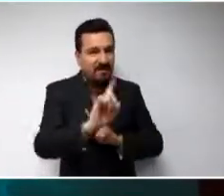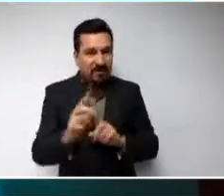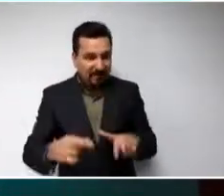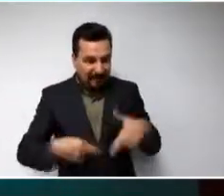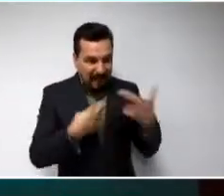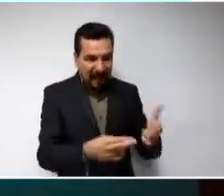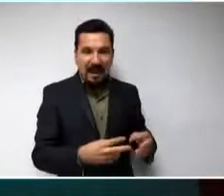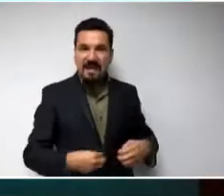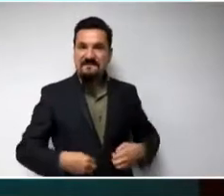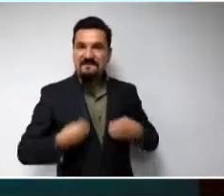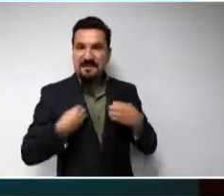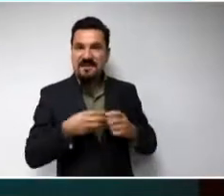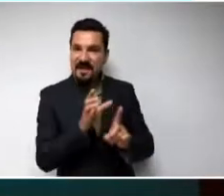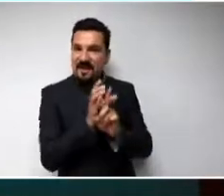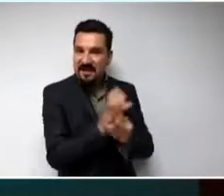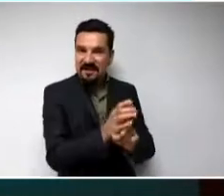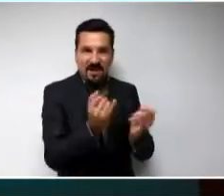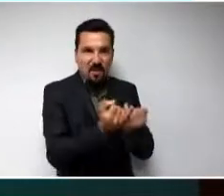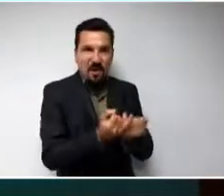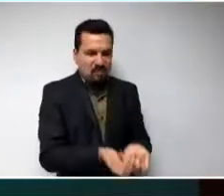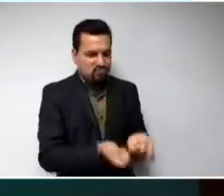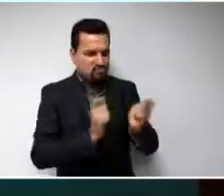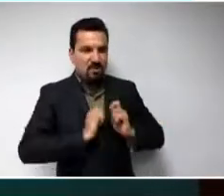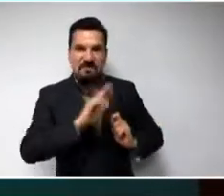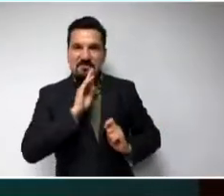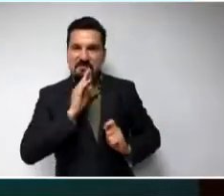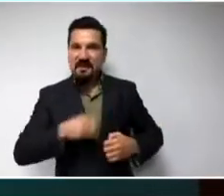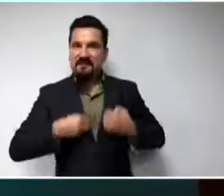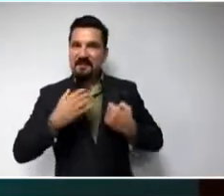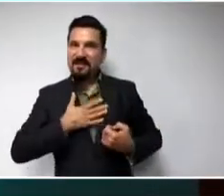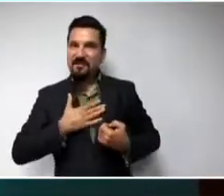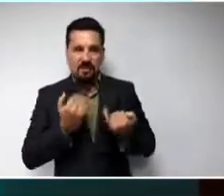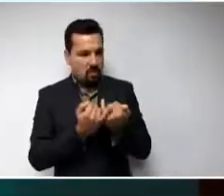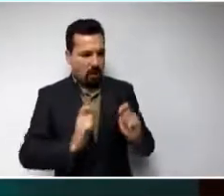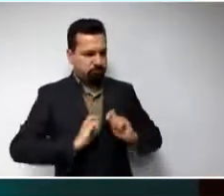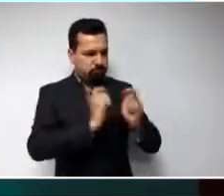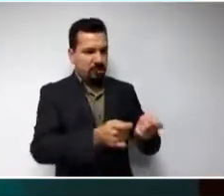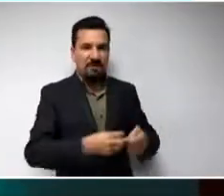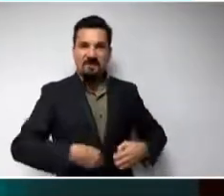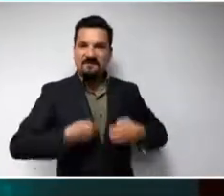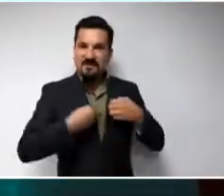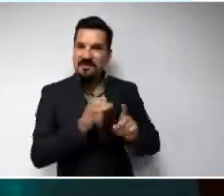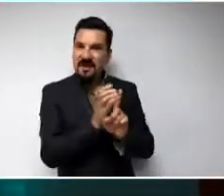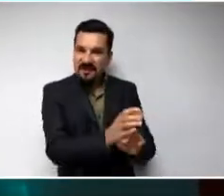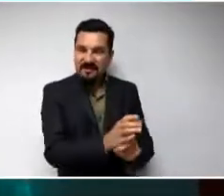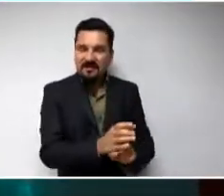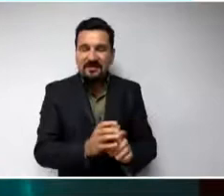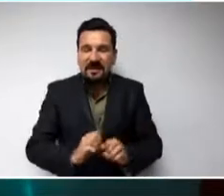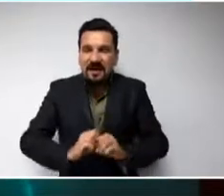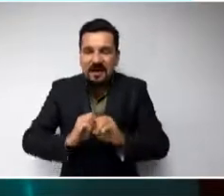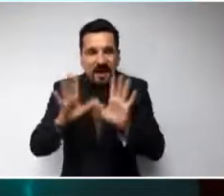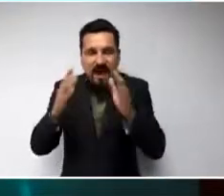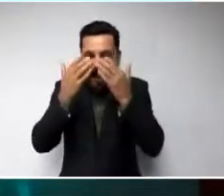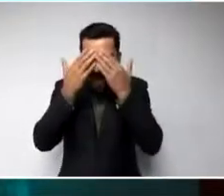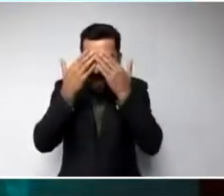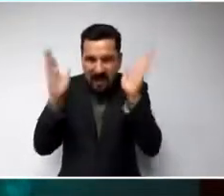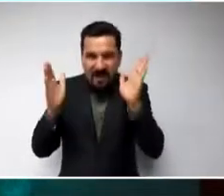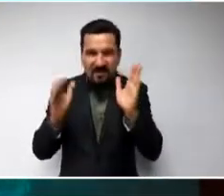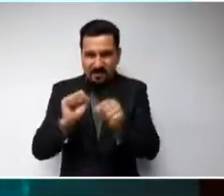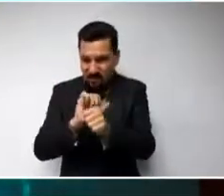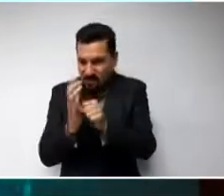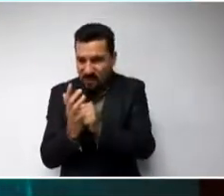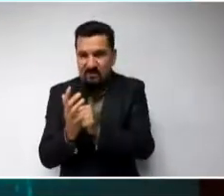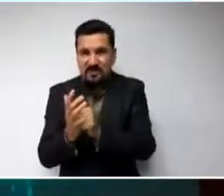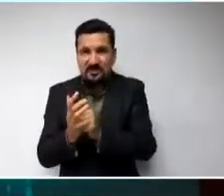vida que ella misma te dio que te quede claro con el coronavirus pagan justos